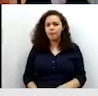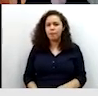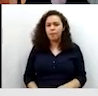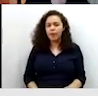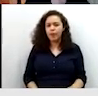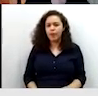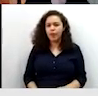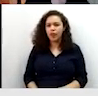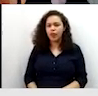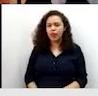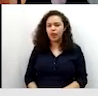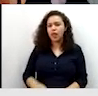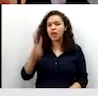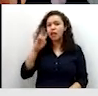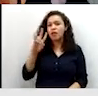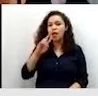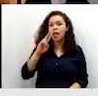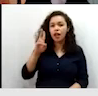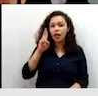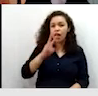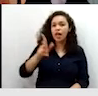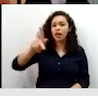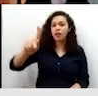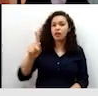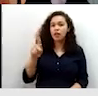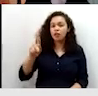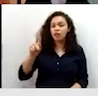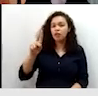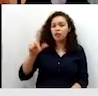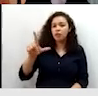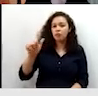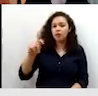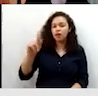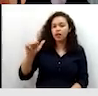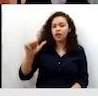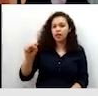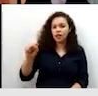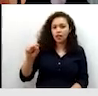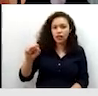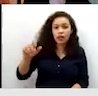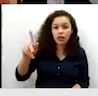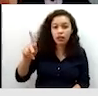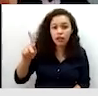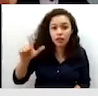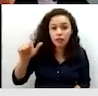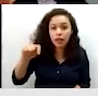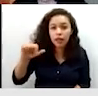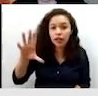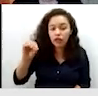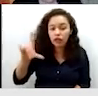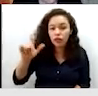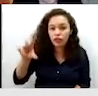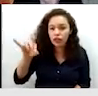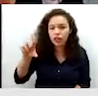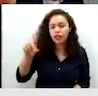Aquí vamos a ver la plata coloidal. La plata coloidal como tal, pues aquí estamos entrando como en una situación un poco